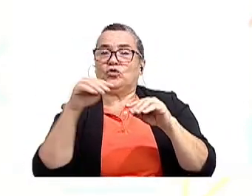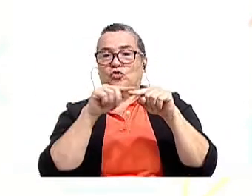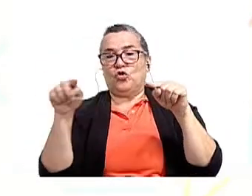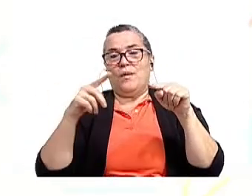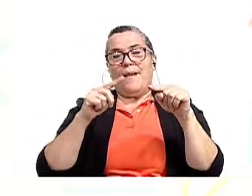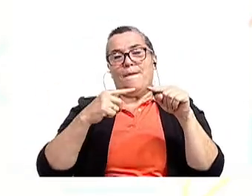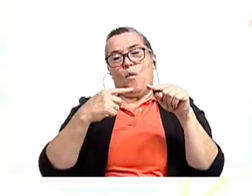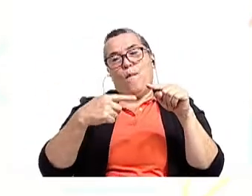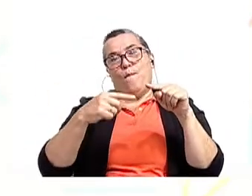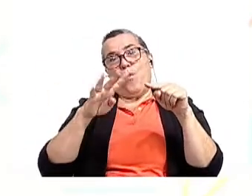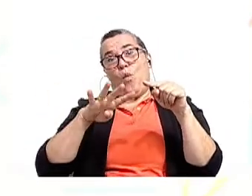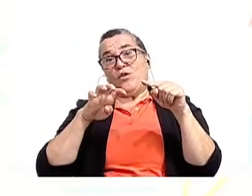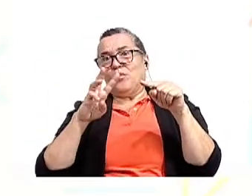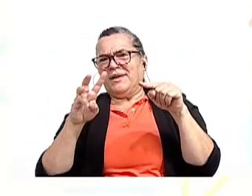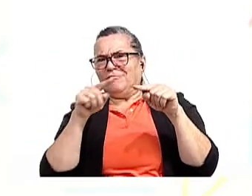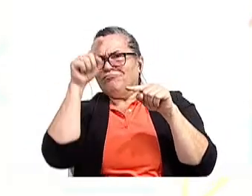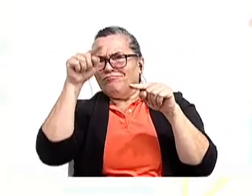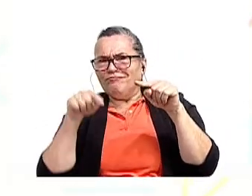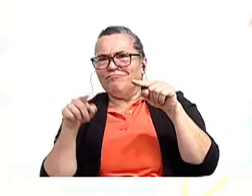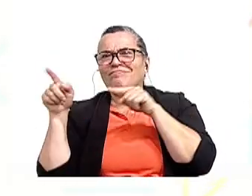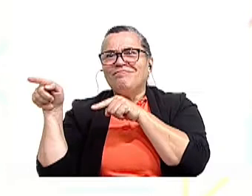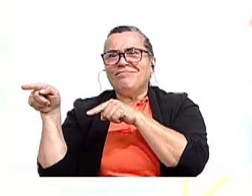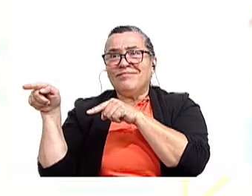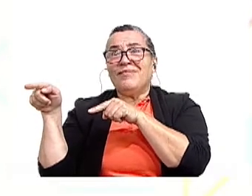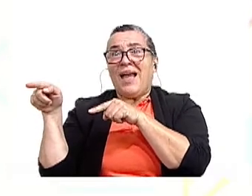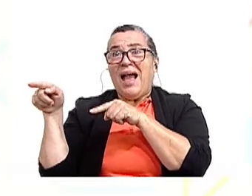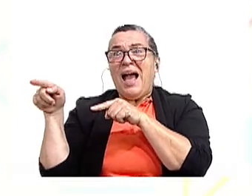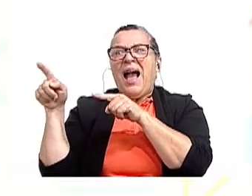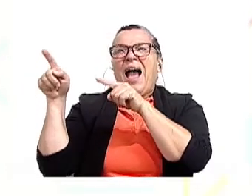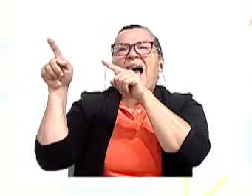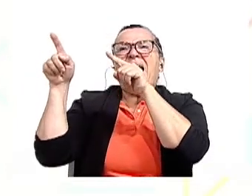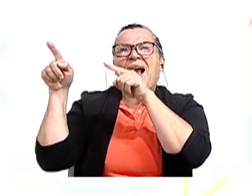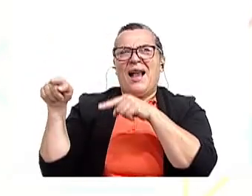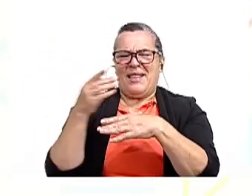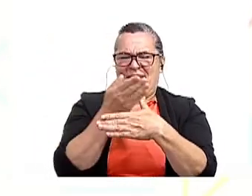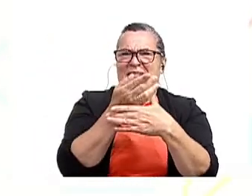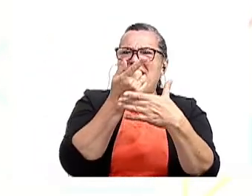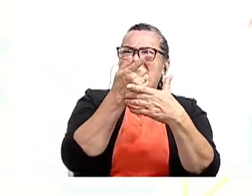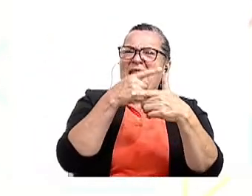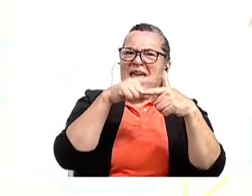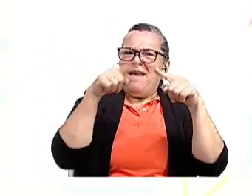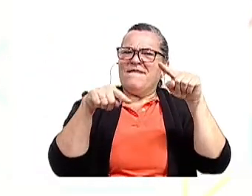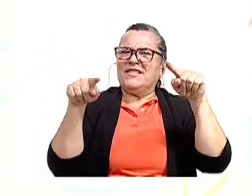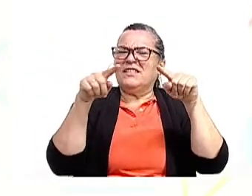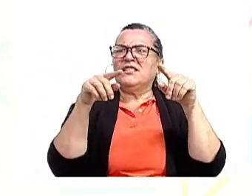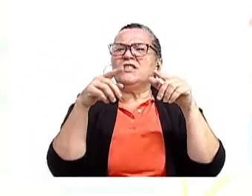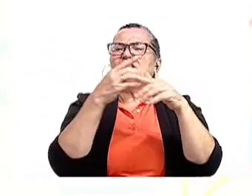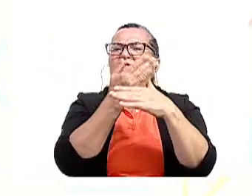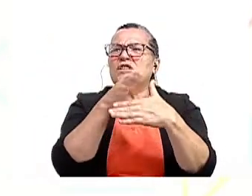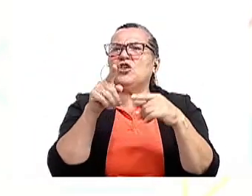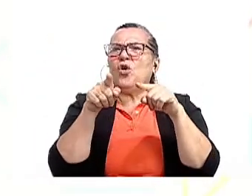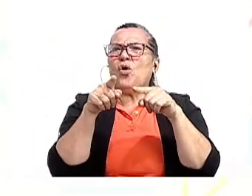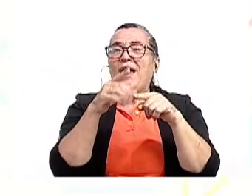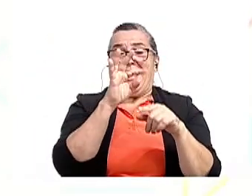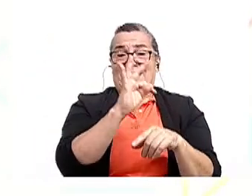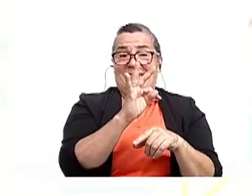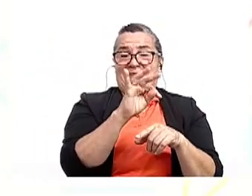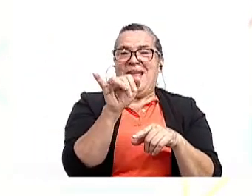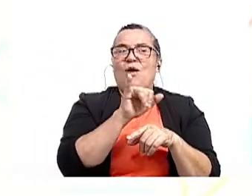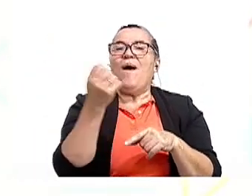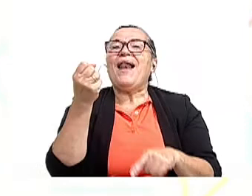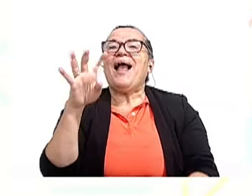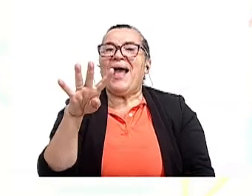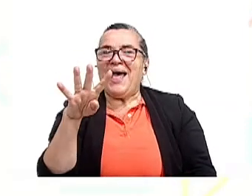menos 4.600. Efectuando esta división, obtenemos que t es igual a 14. ¿Lo